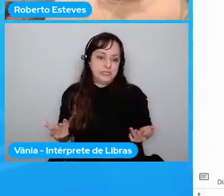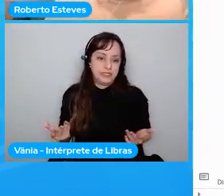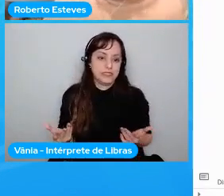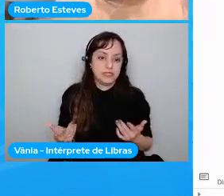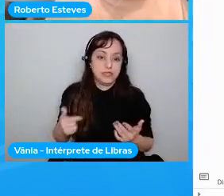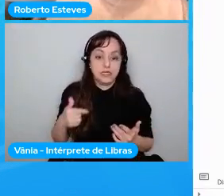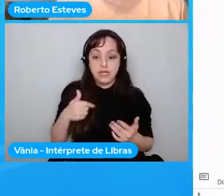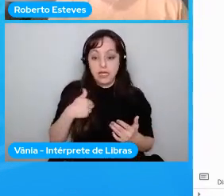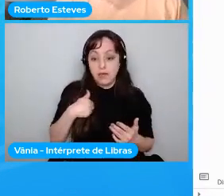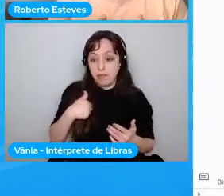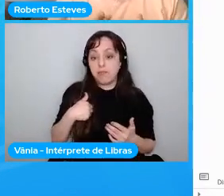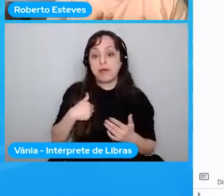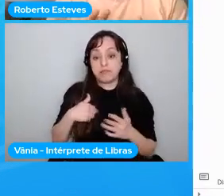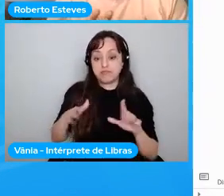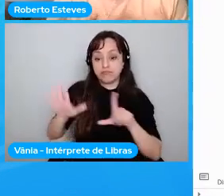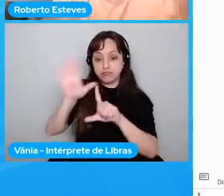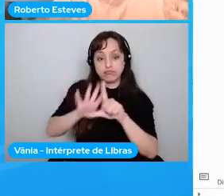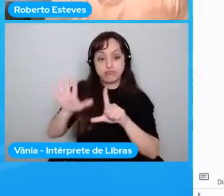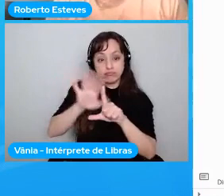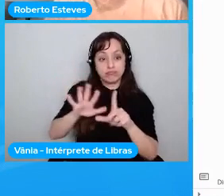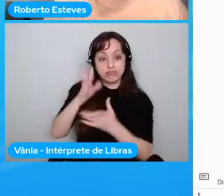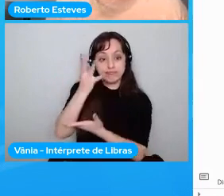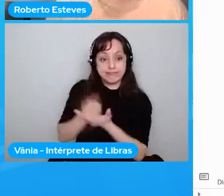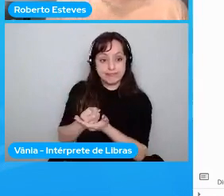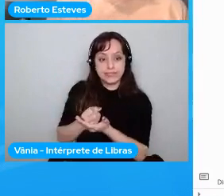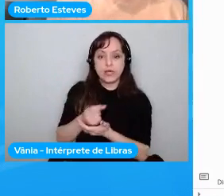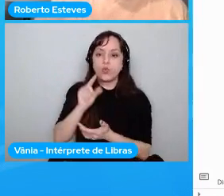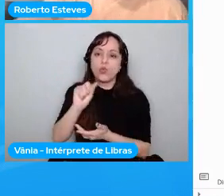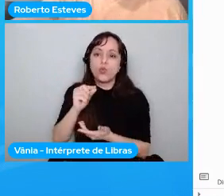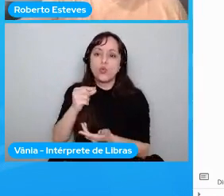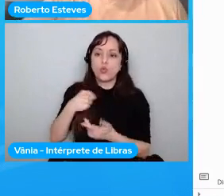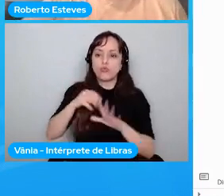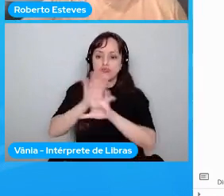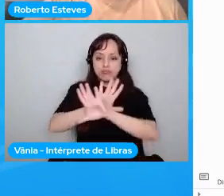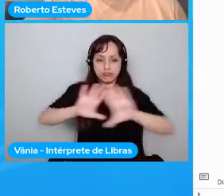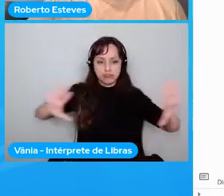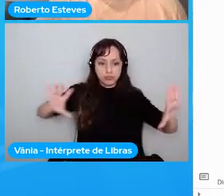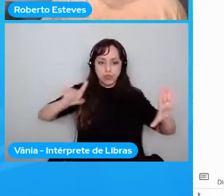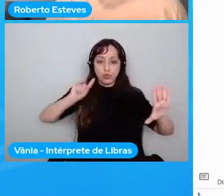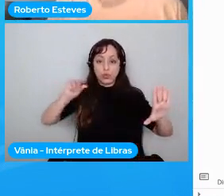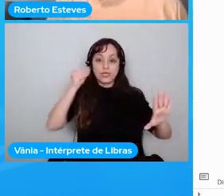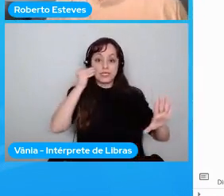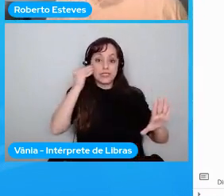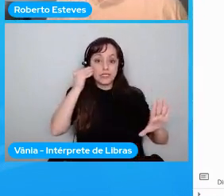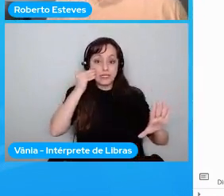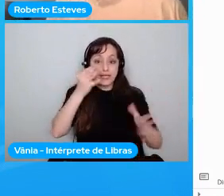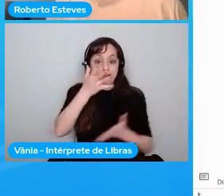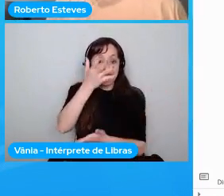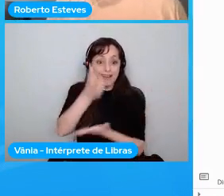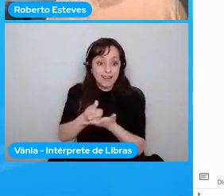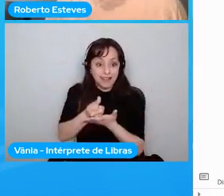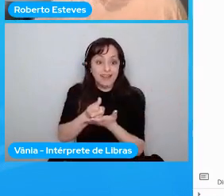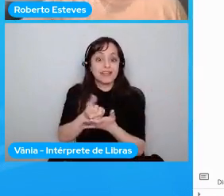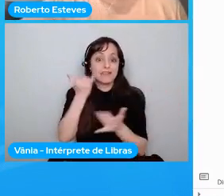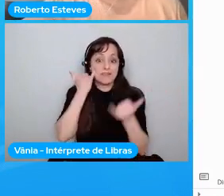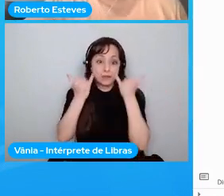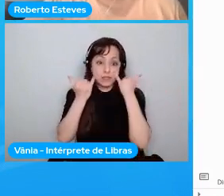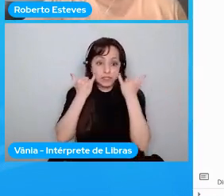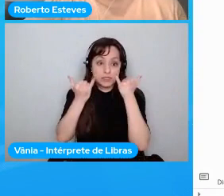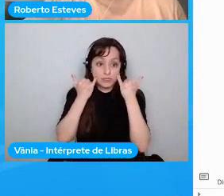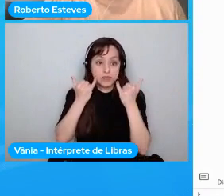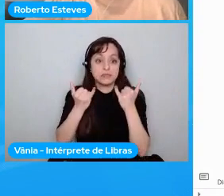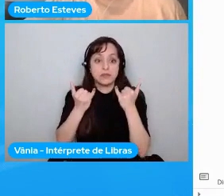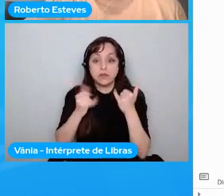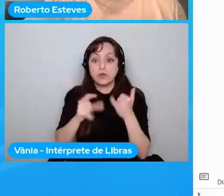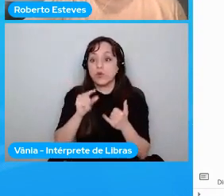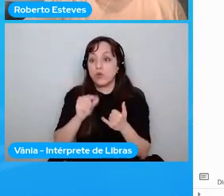mi dataset no vino como yo lo necesito. El primer intento de carga de estos datos que me descargué del portal de compras públicas me